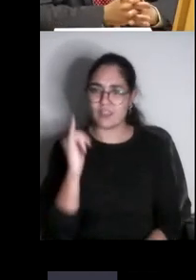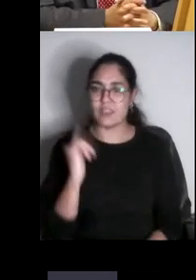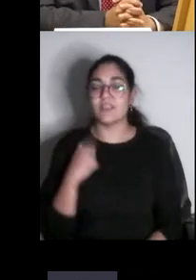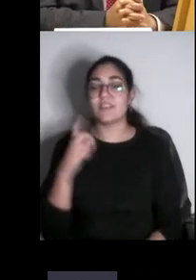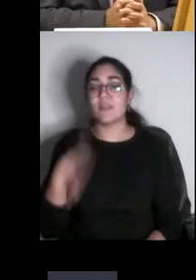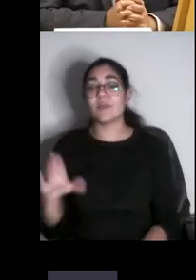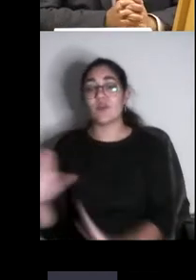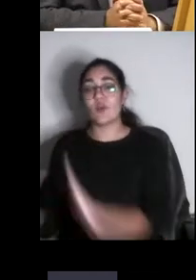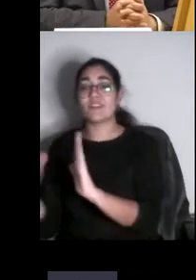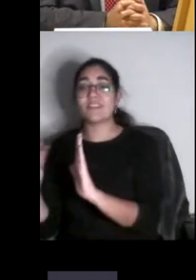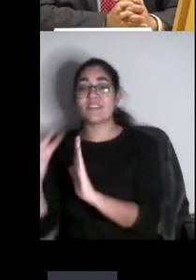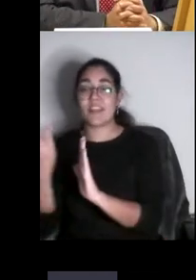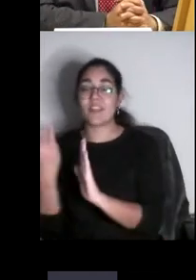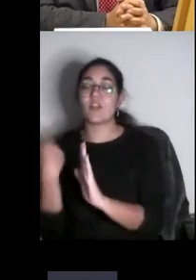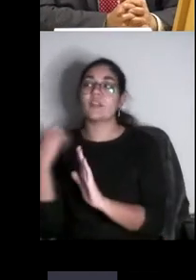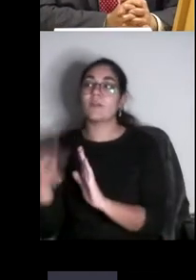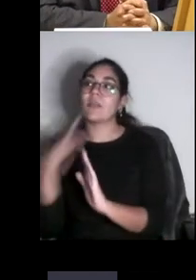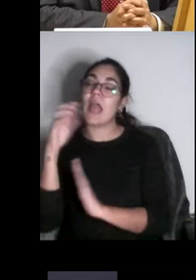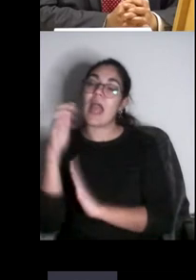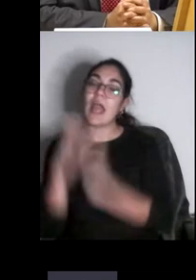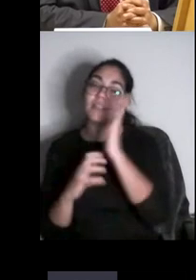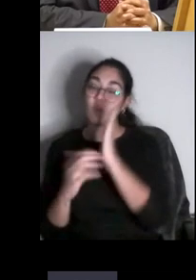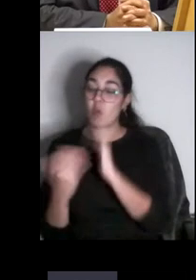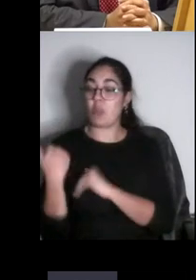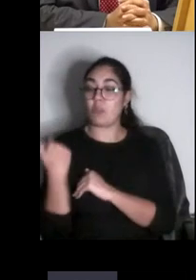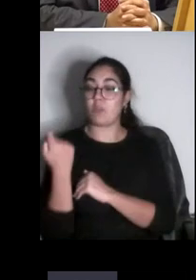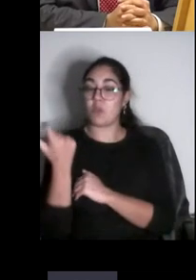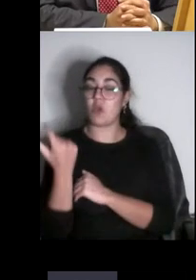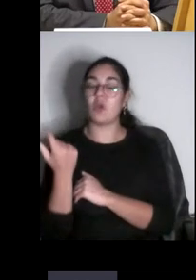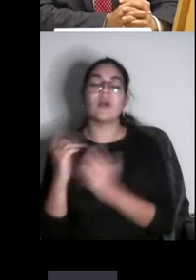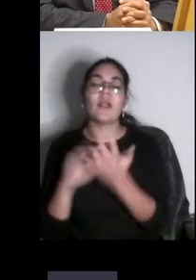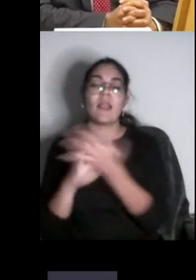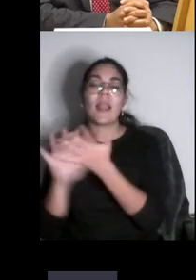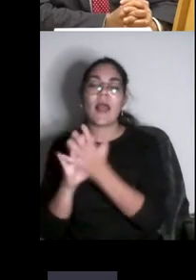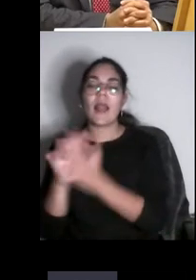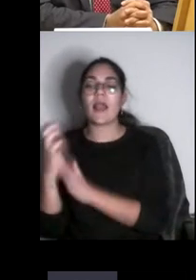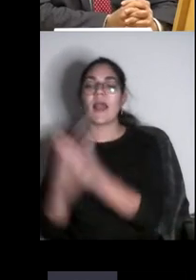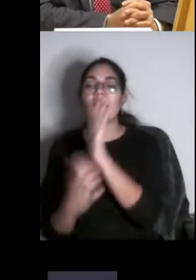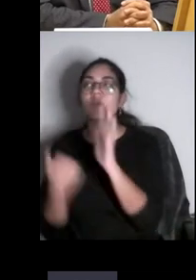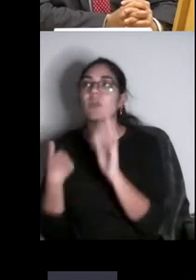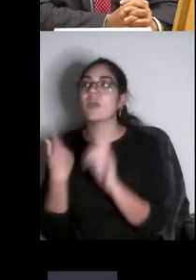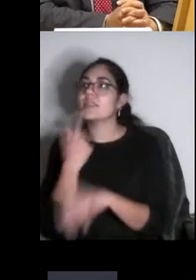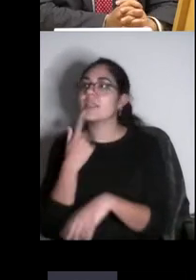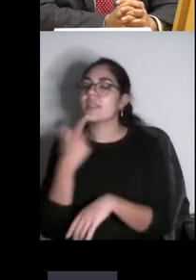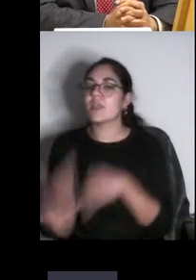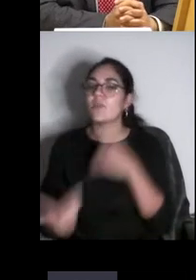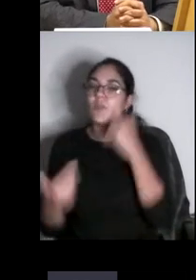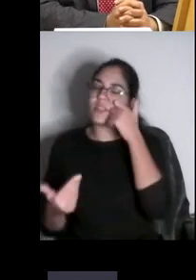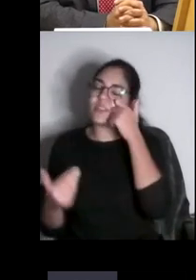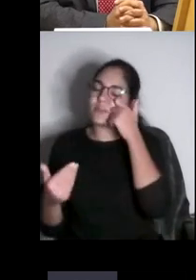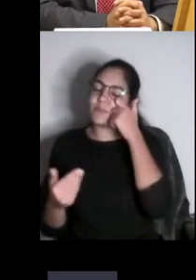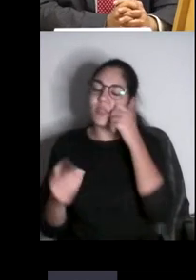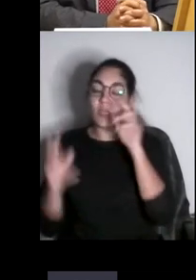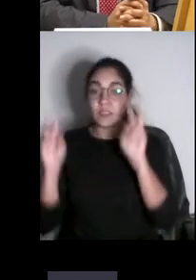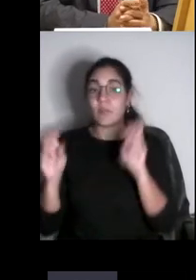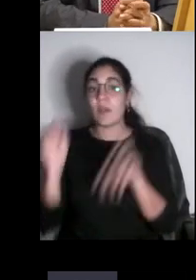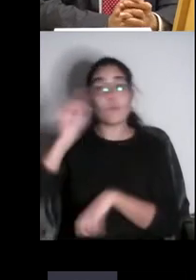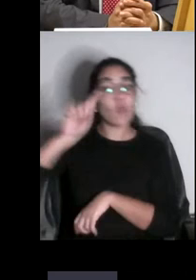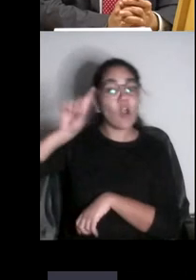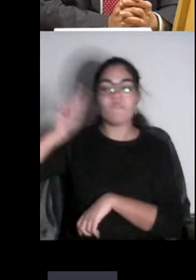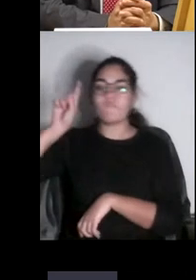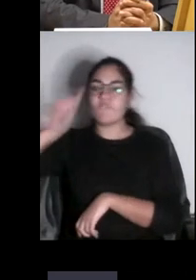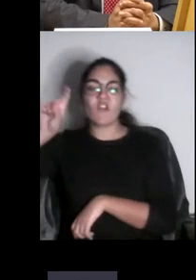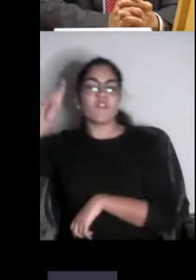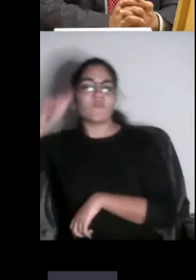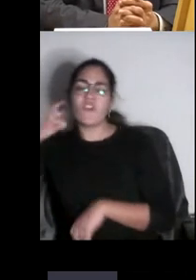en un artículo muy reciente que muestra ese aspecto del que estaba hablando, esa importancia de la colaboración docente,